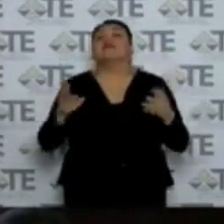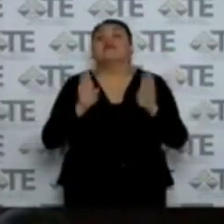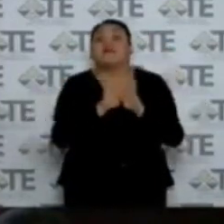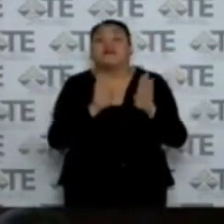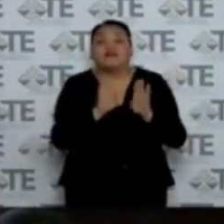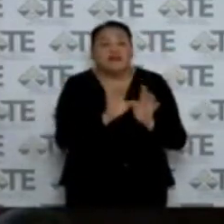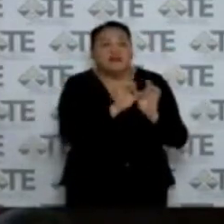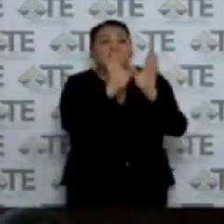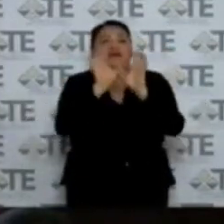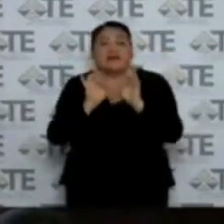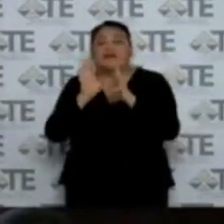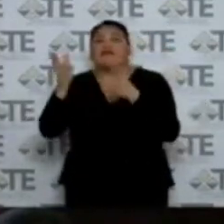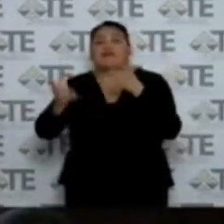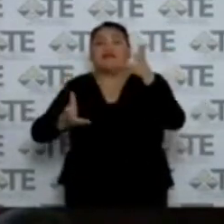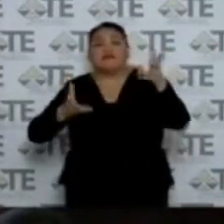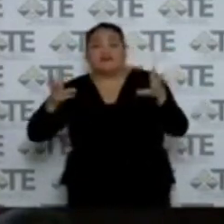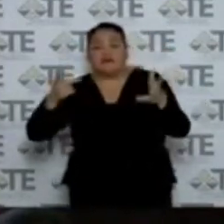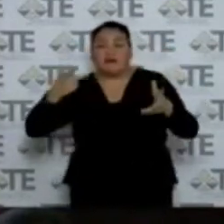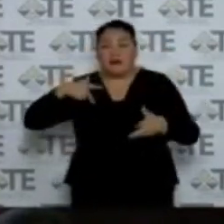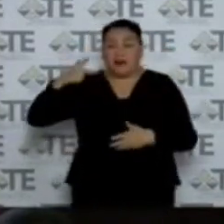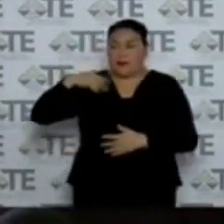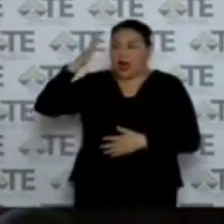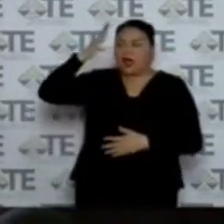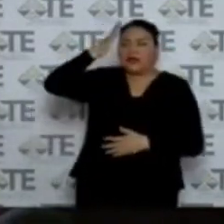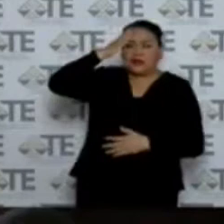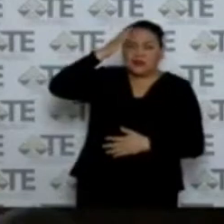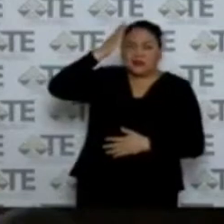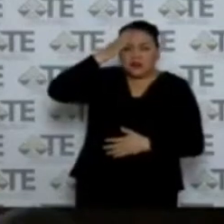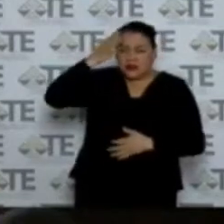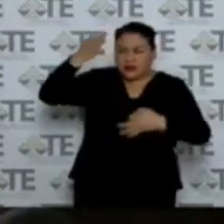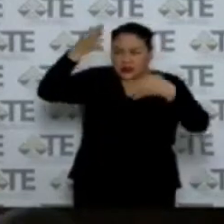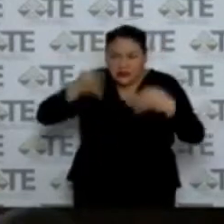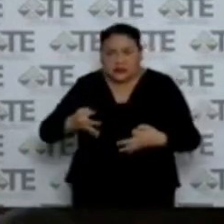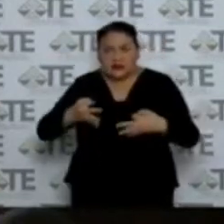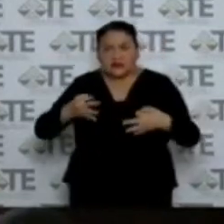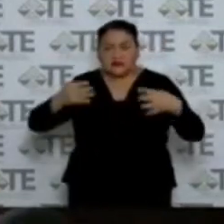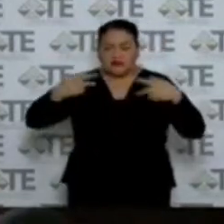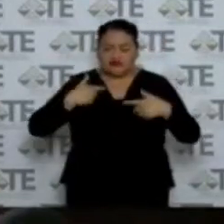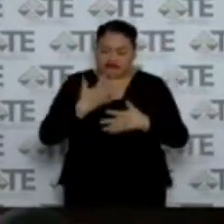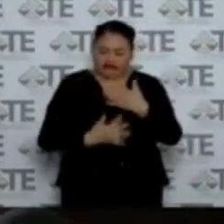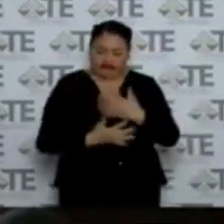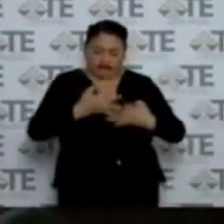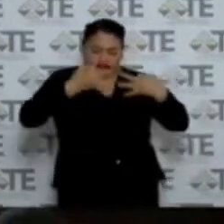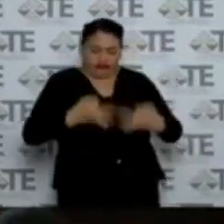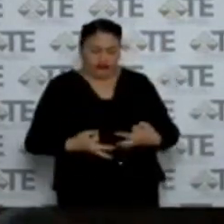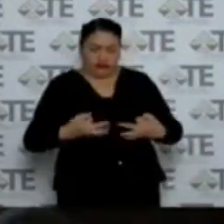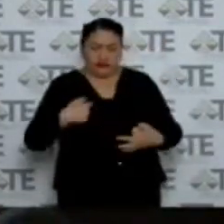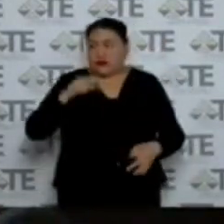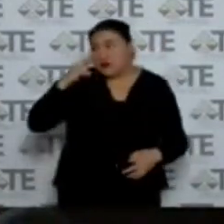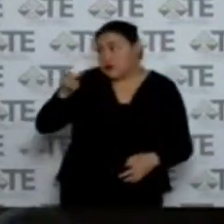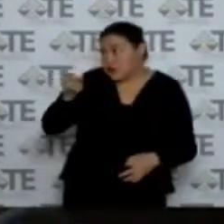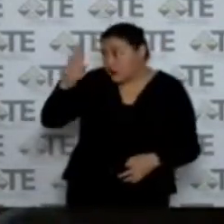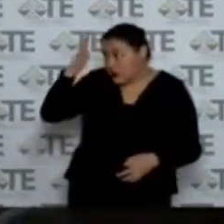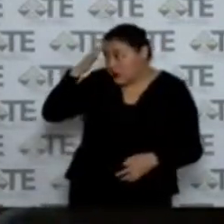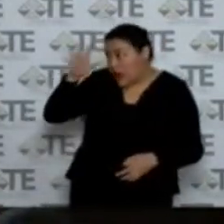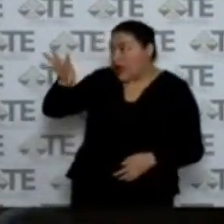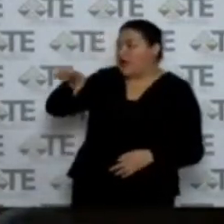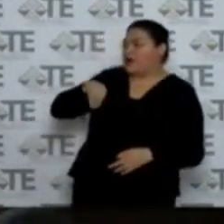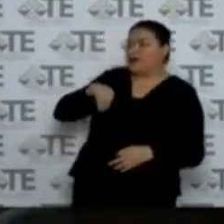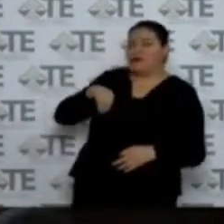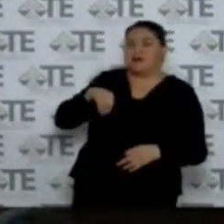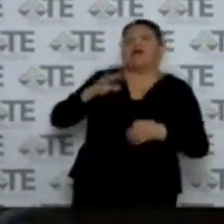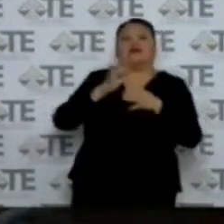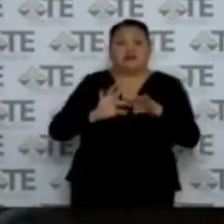se genera con certidumbre, se genera con el ejemplo y algo importantísimo, se genera con las